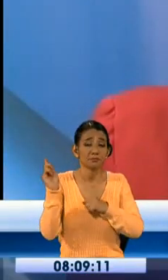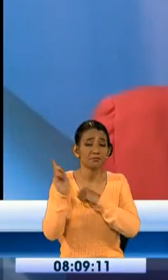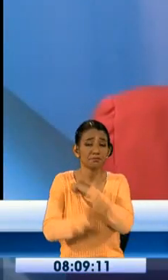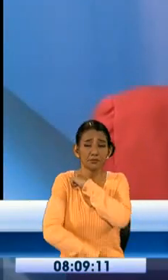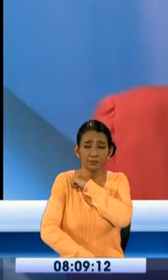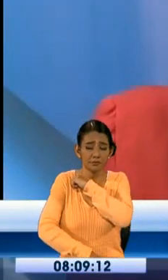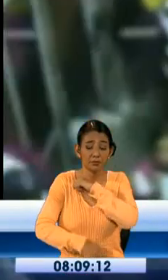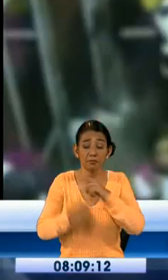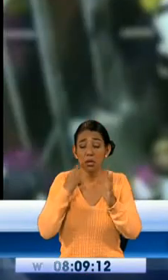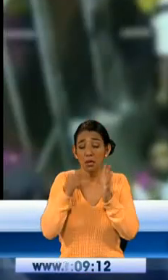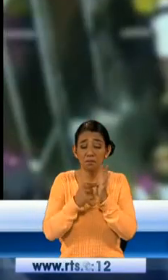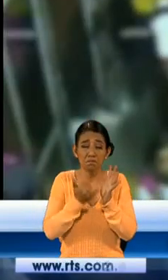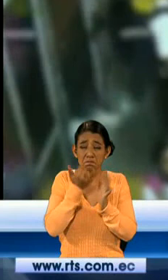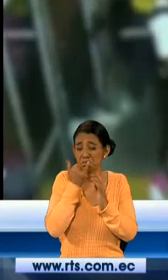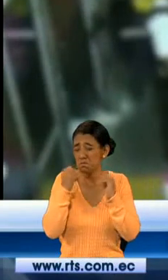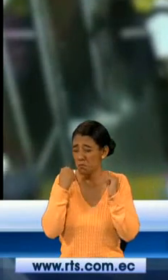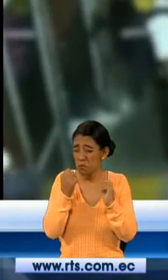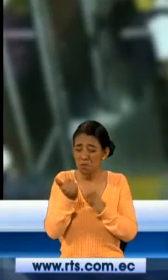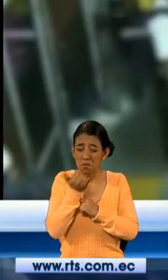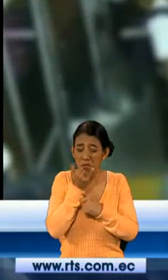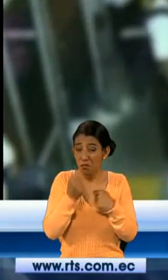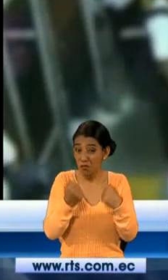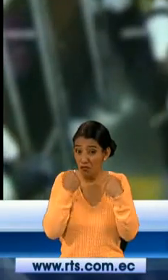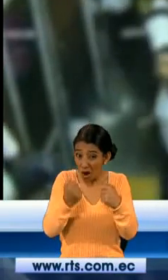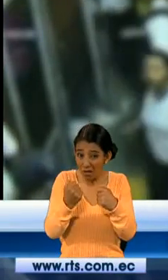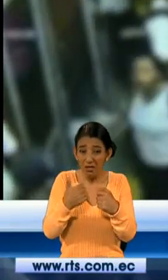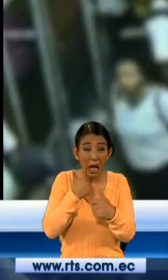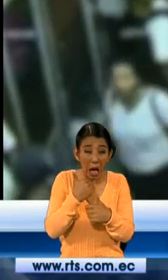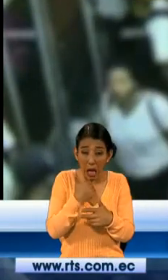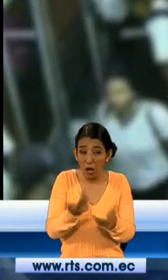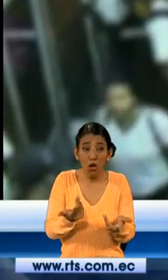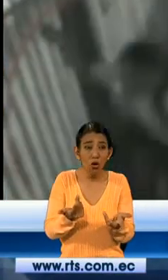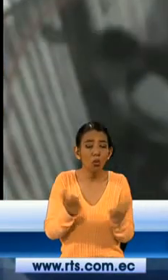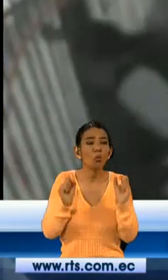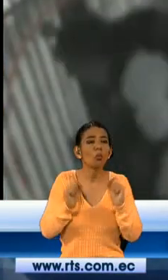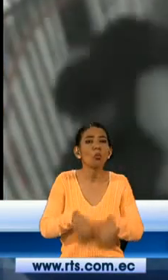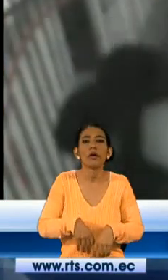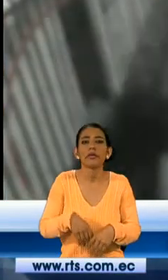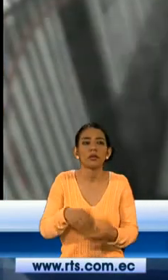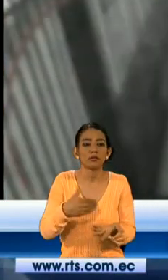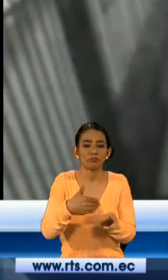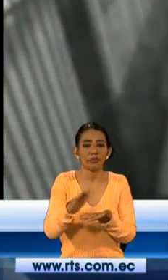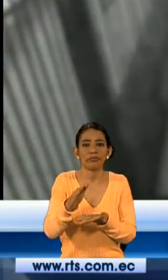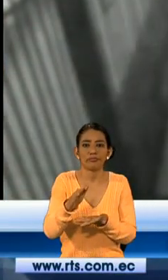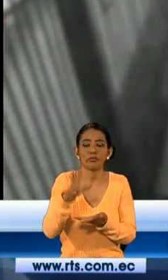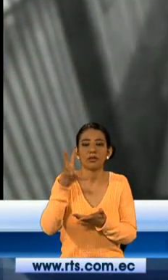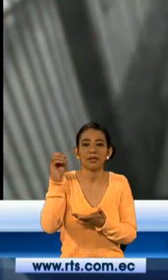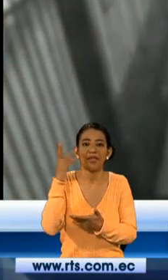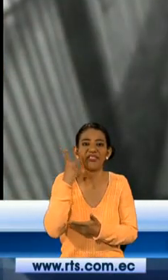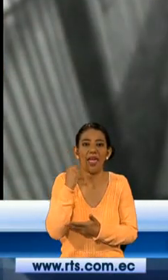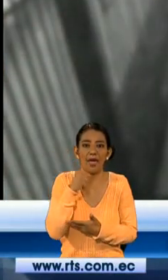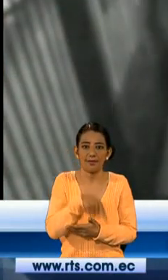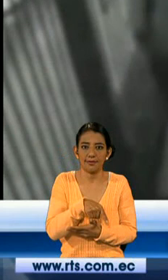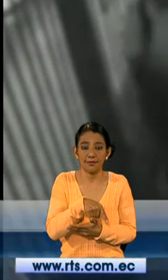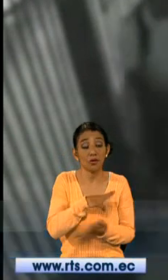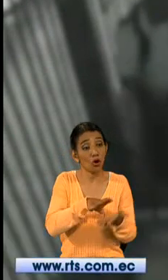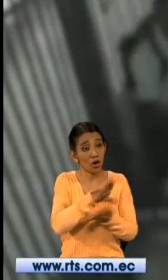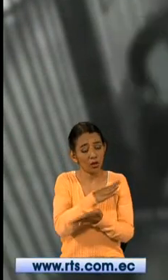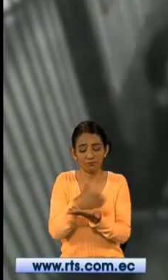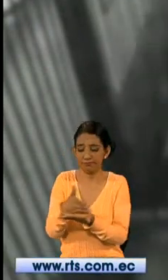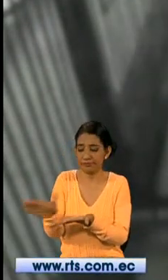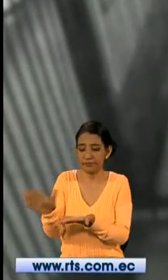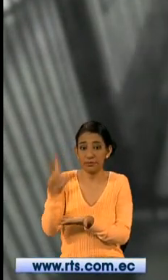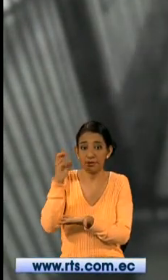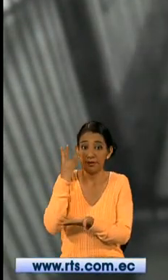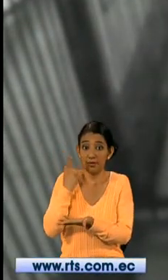falta muy grave el tener la separación del estudiante por 30 días de la institución educativa.